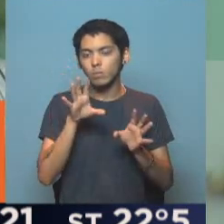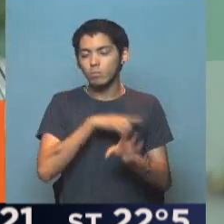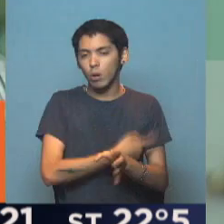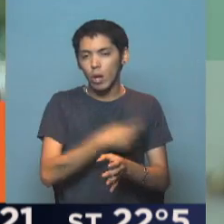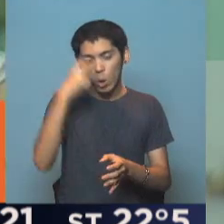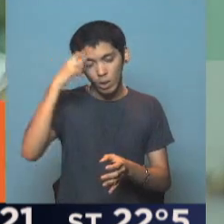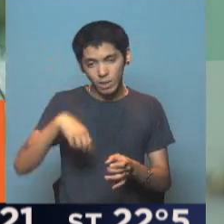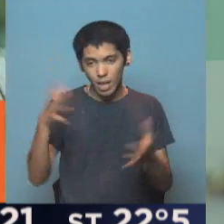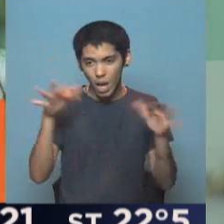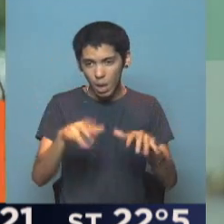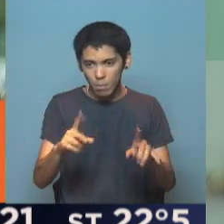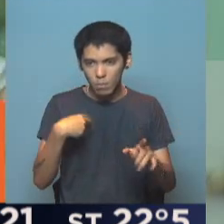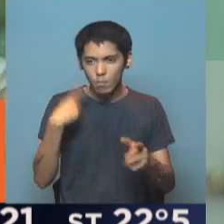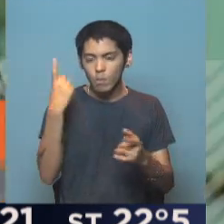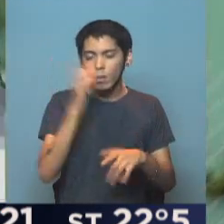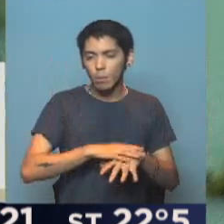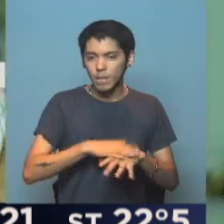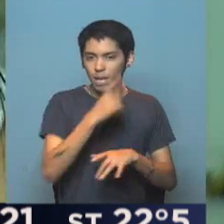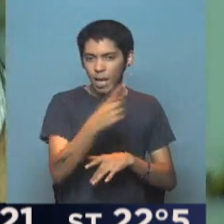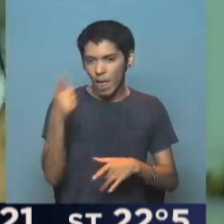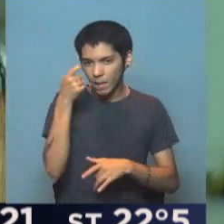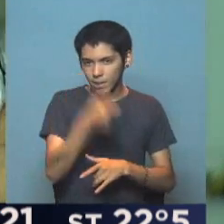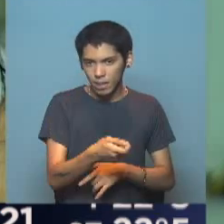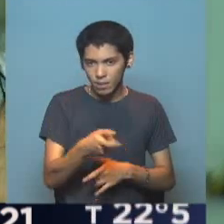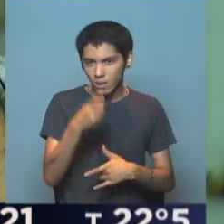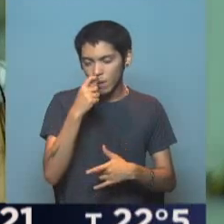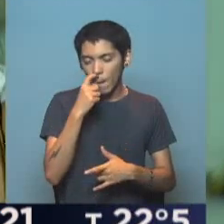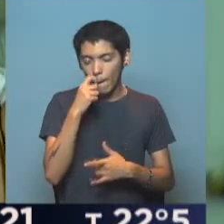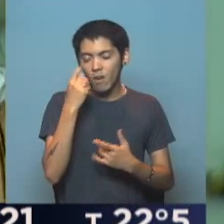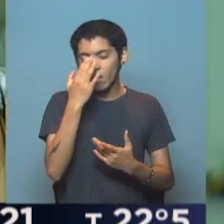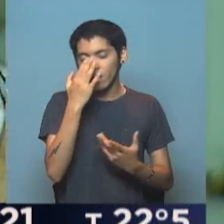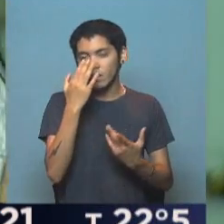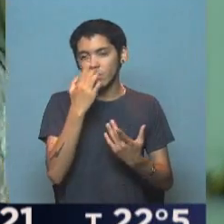responsabilidad frente a cada femicidio, frente a cada caso de violencia machista.